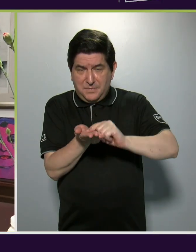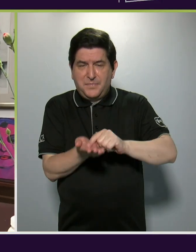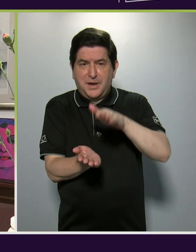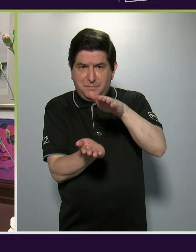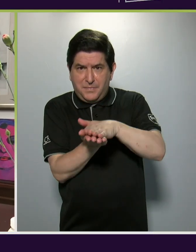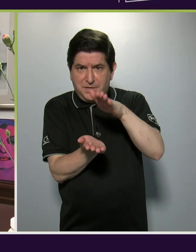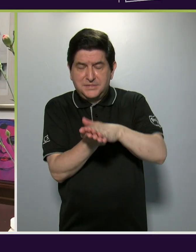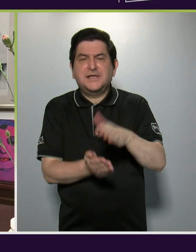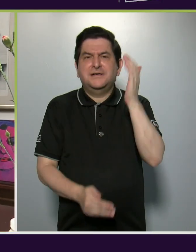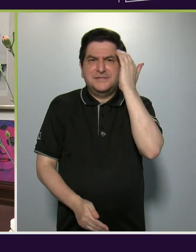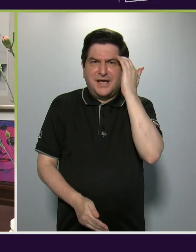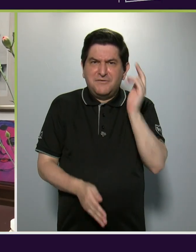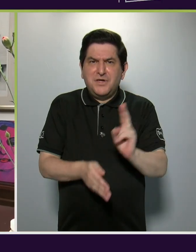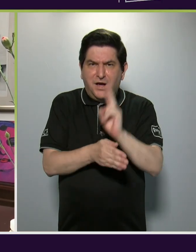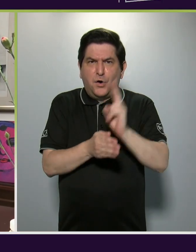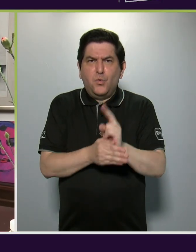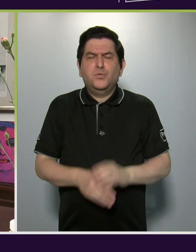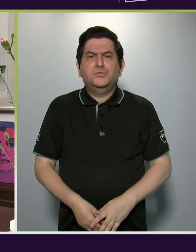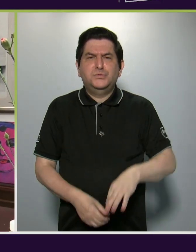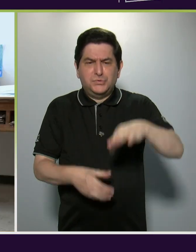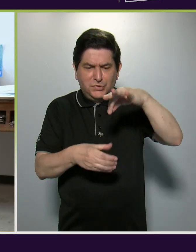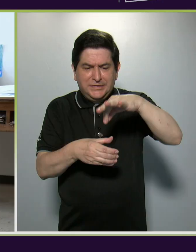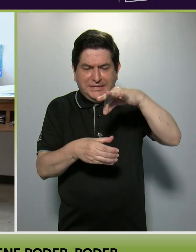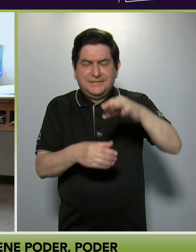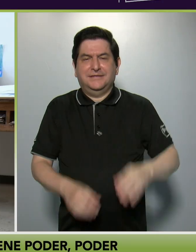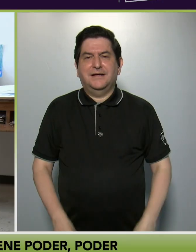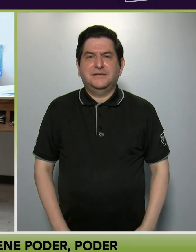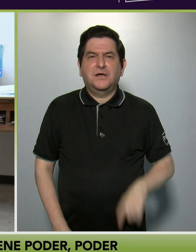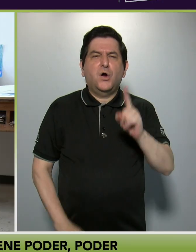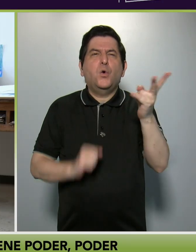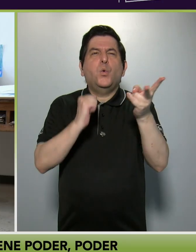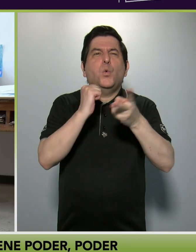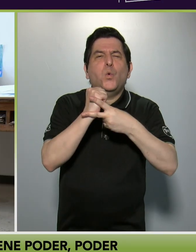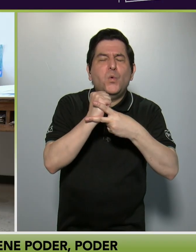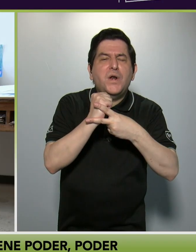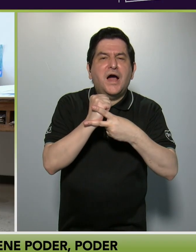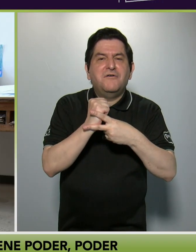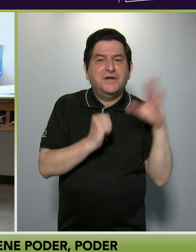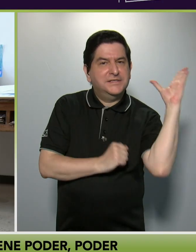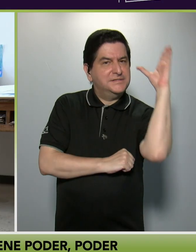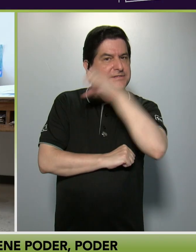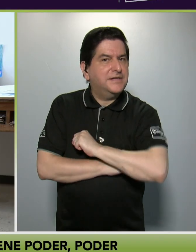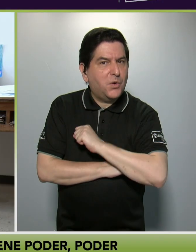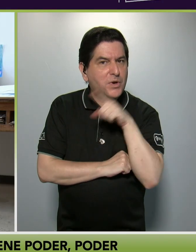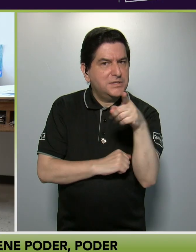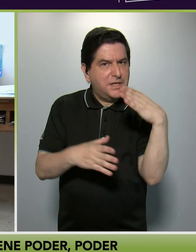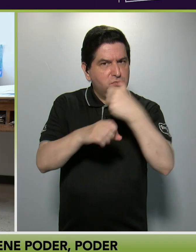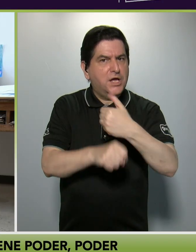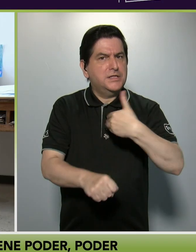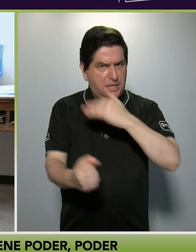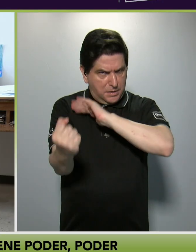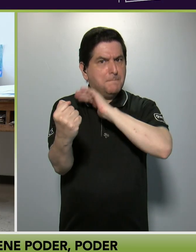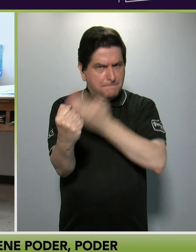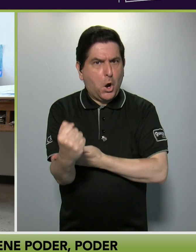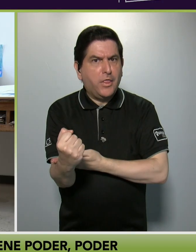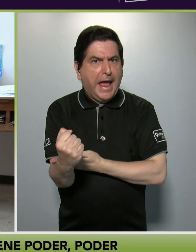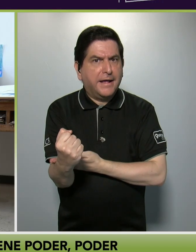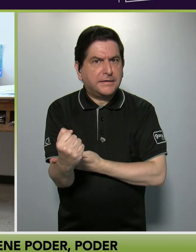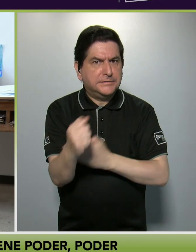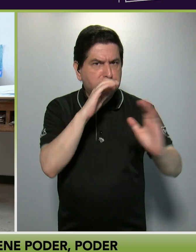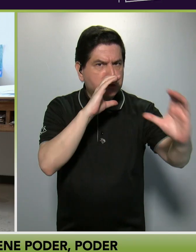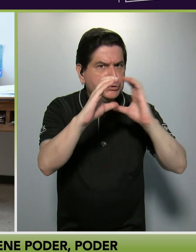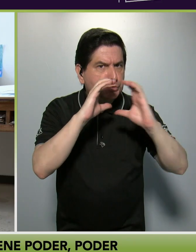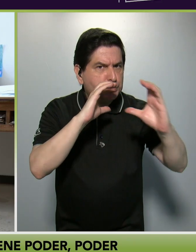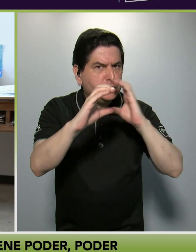que usan para imprimir, las tintas de imprenta. Hubo una vez que me inquietó porque a veces te das cuenta de que lo que haces tiene poder de